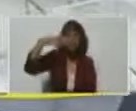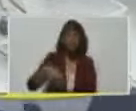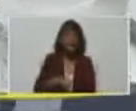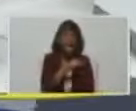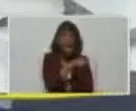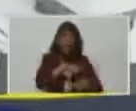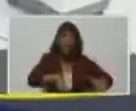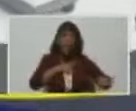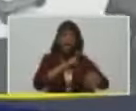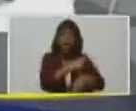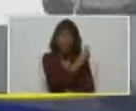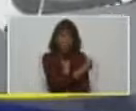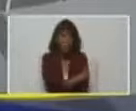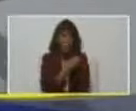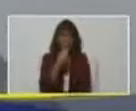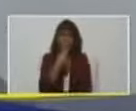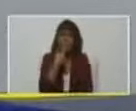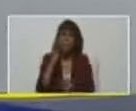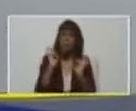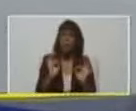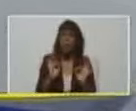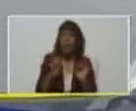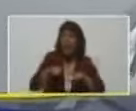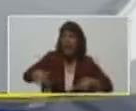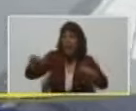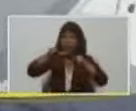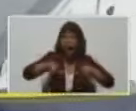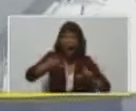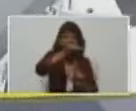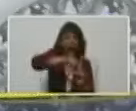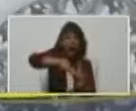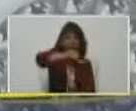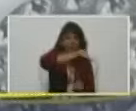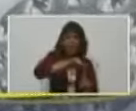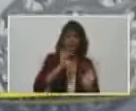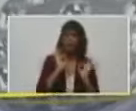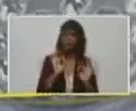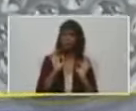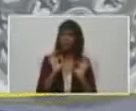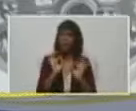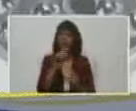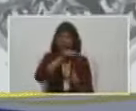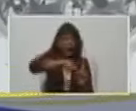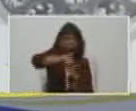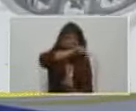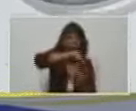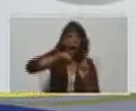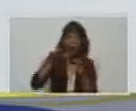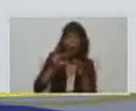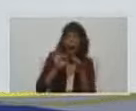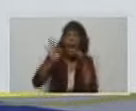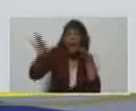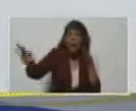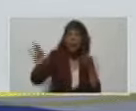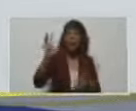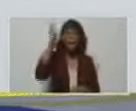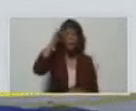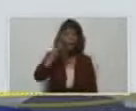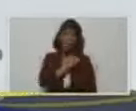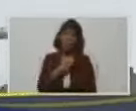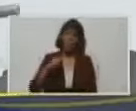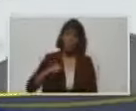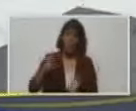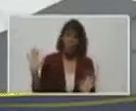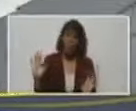está bello. Y cada área tiene hay su baño. Hay que cuidarlo. Cada área de aislamiento tiene su propio baño. Si